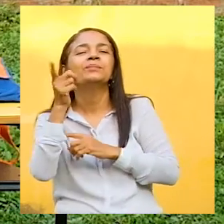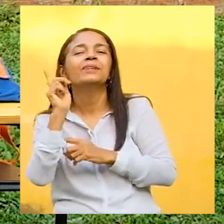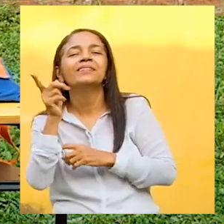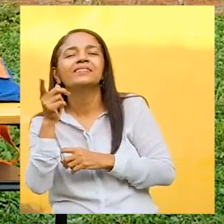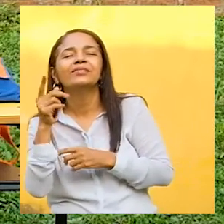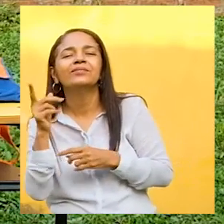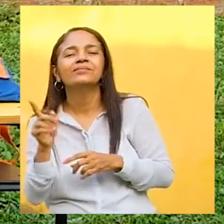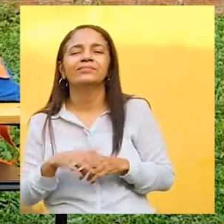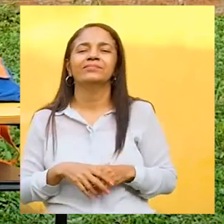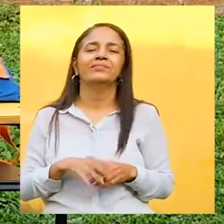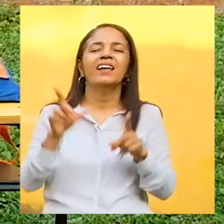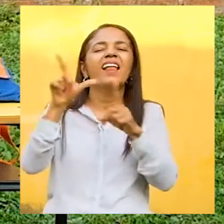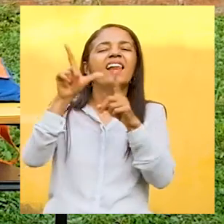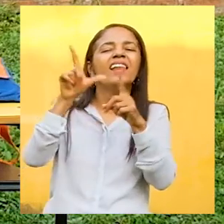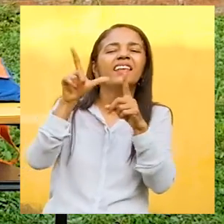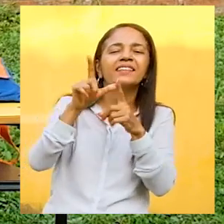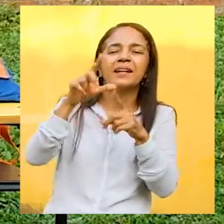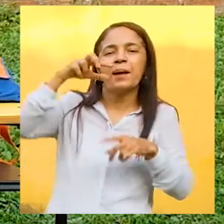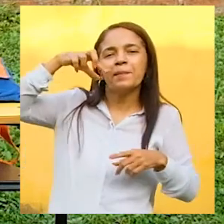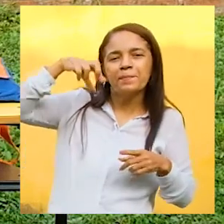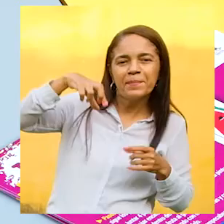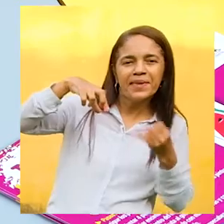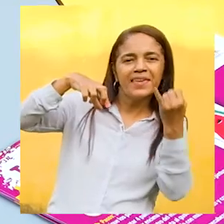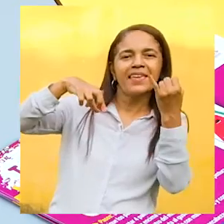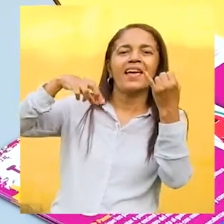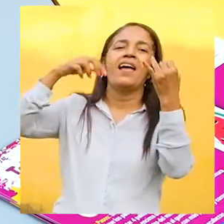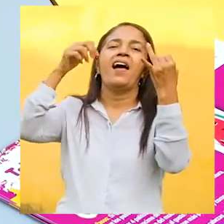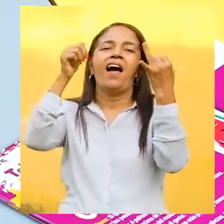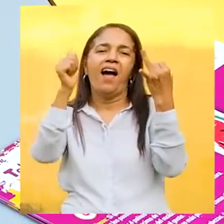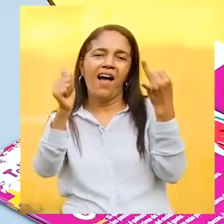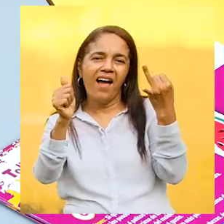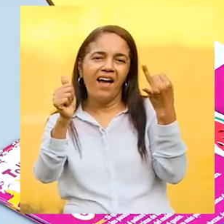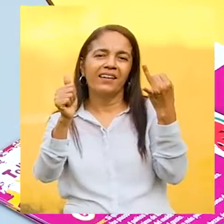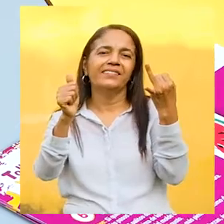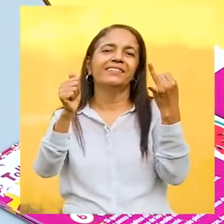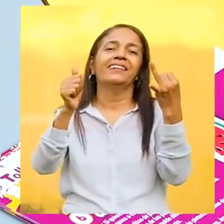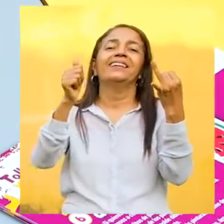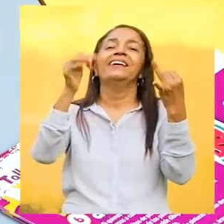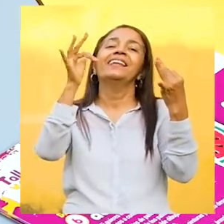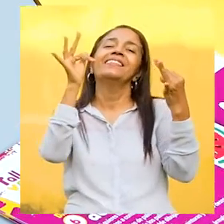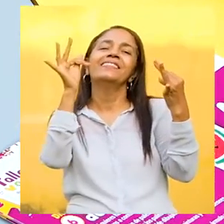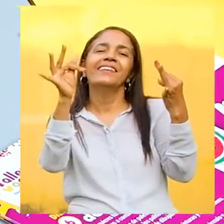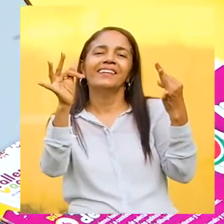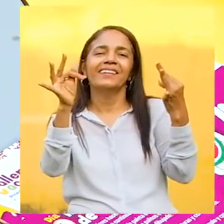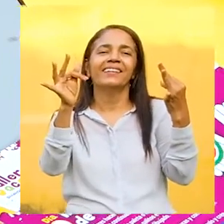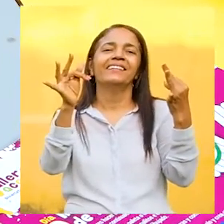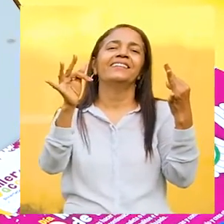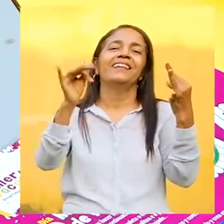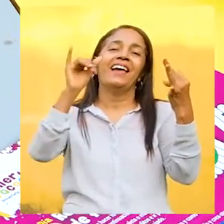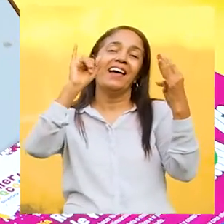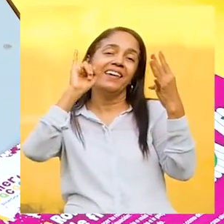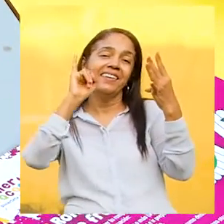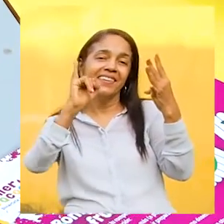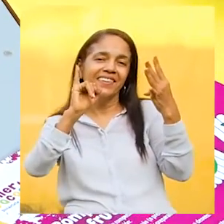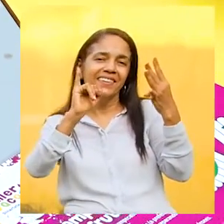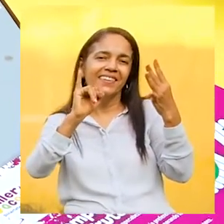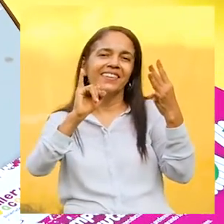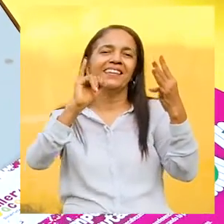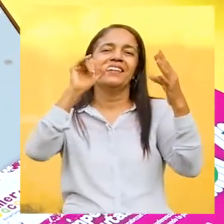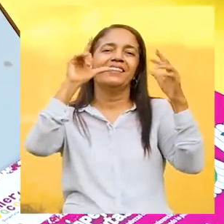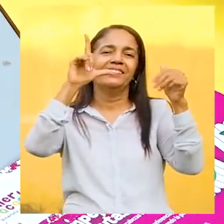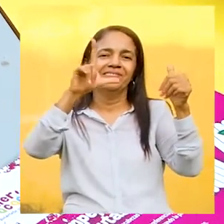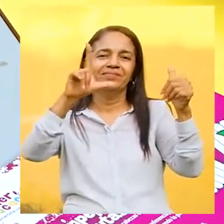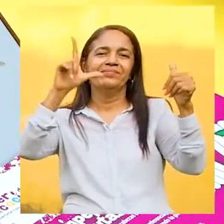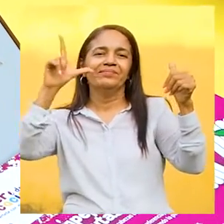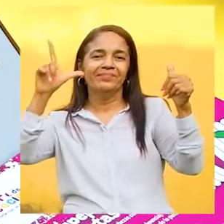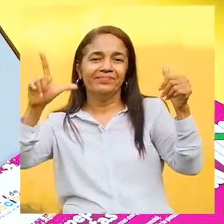que vamos a usar. La P, la A, la T, la I, una